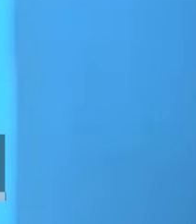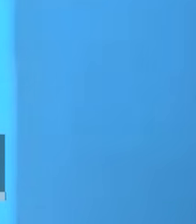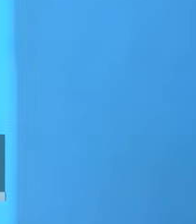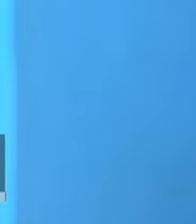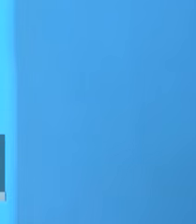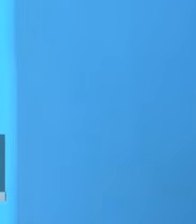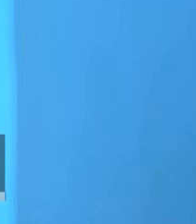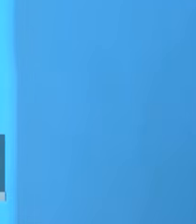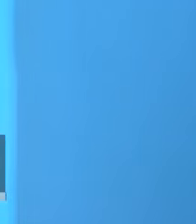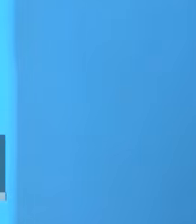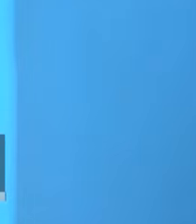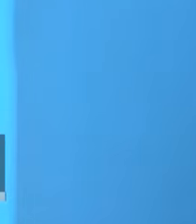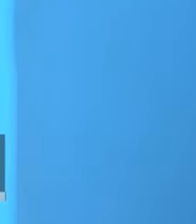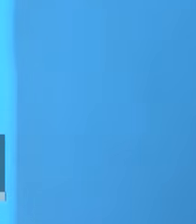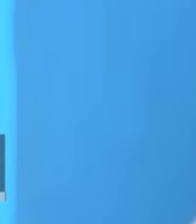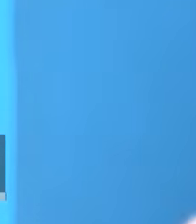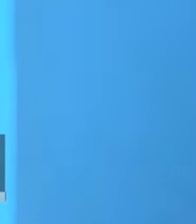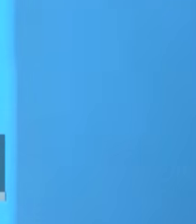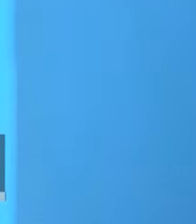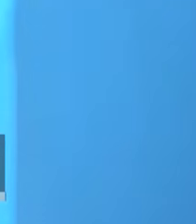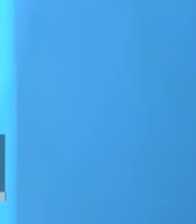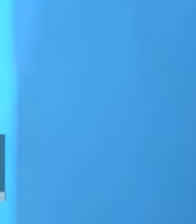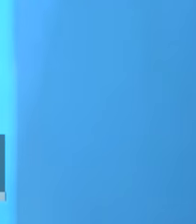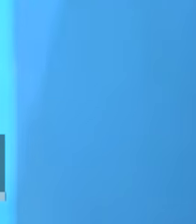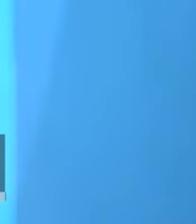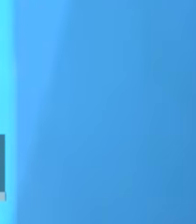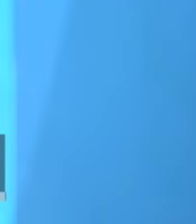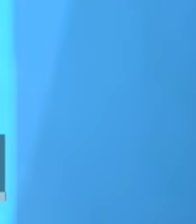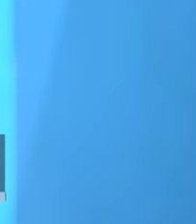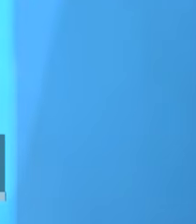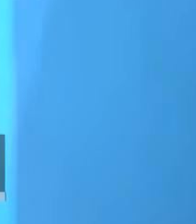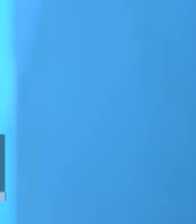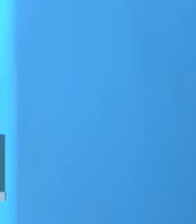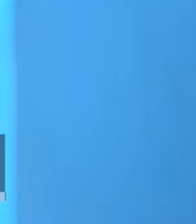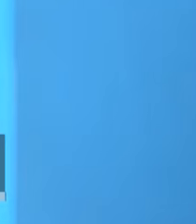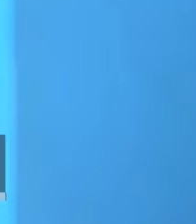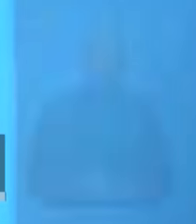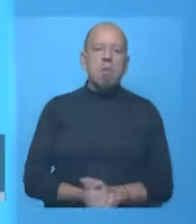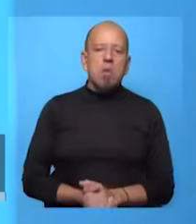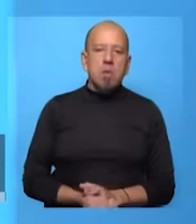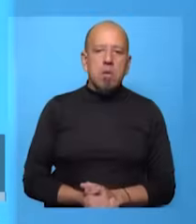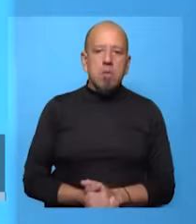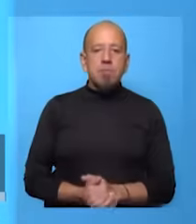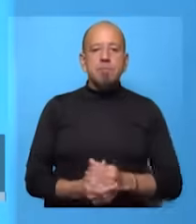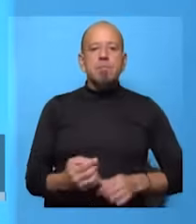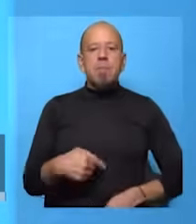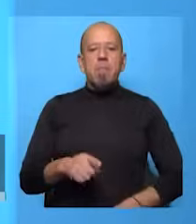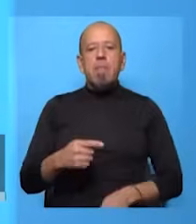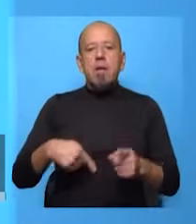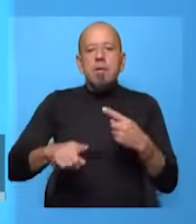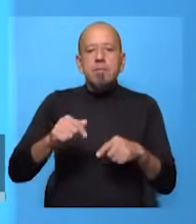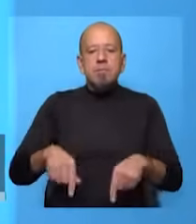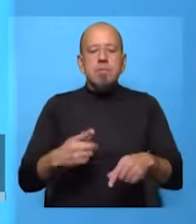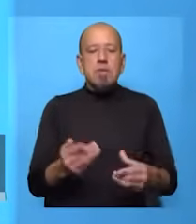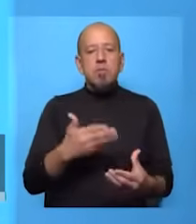en este caso en los candidatos uno tiene que elegir al que al que concita mayor confianza porque una elección es la gente pone en un